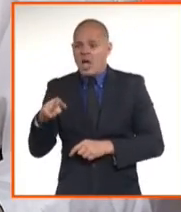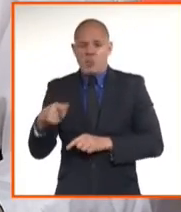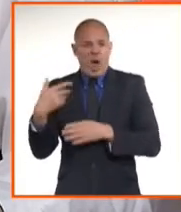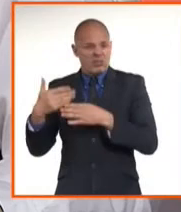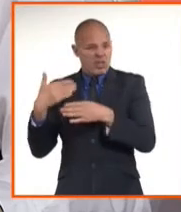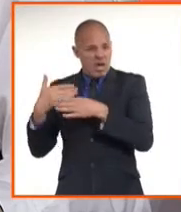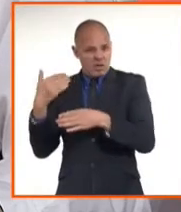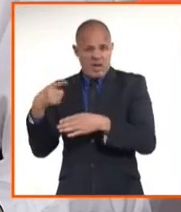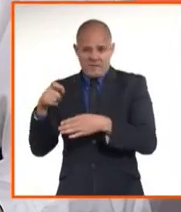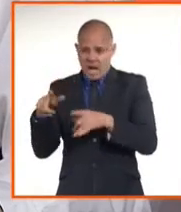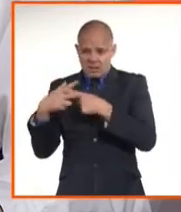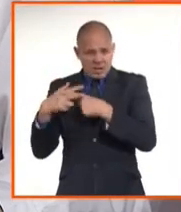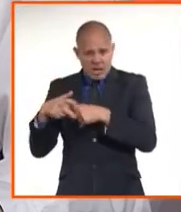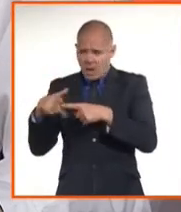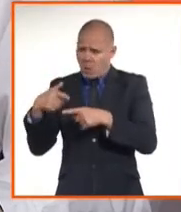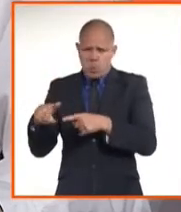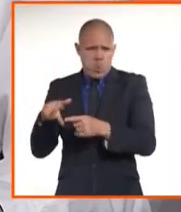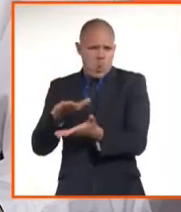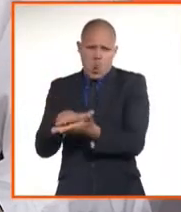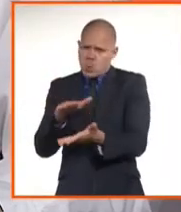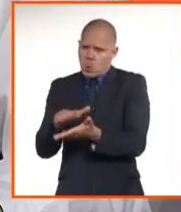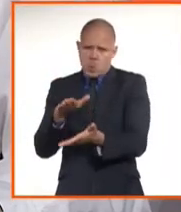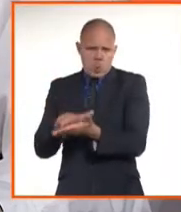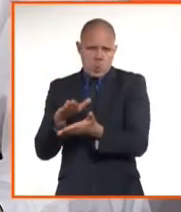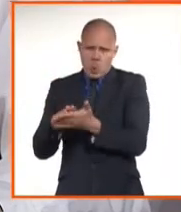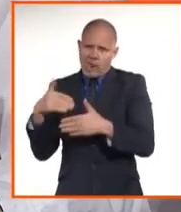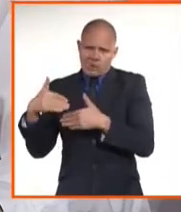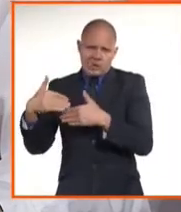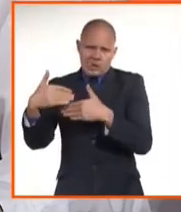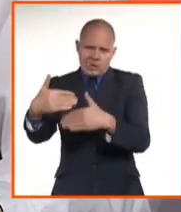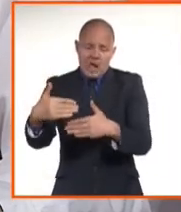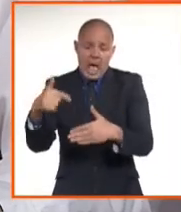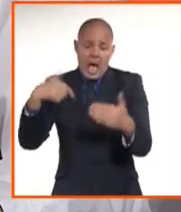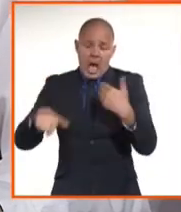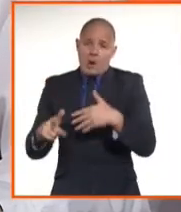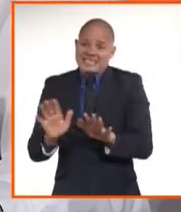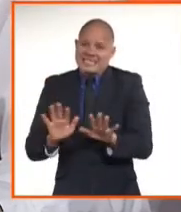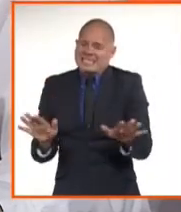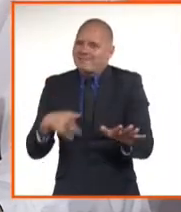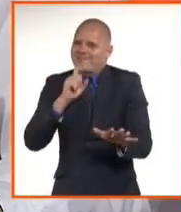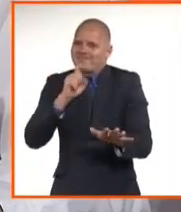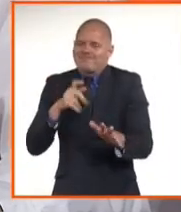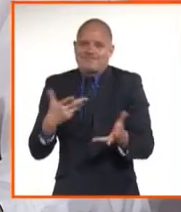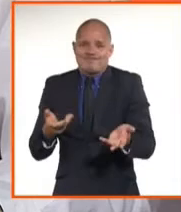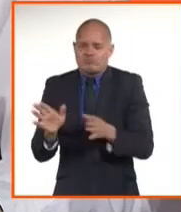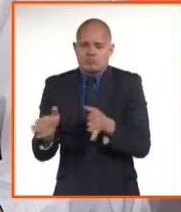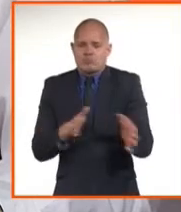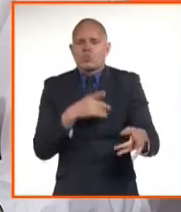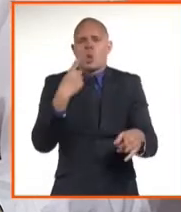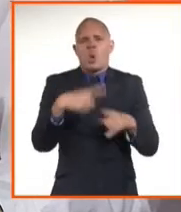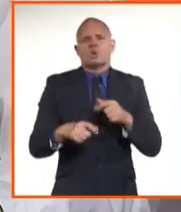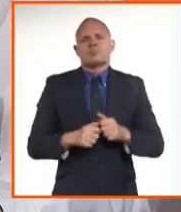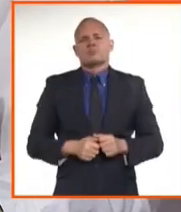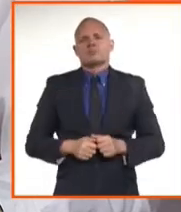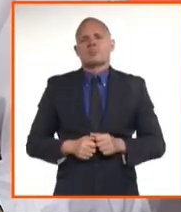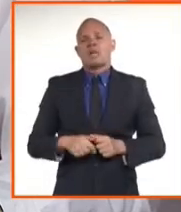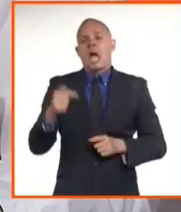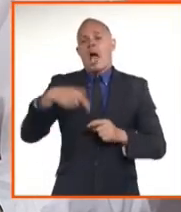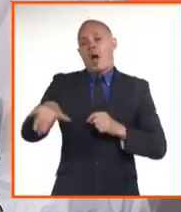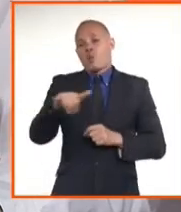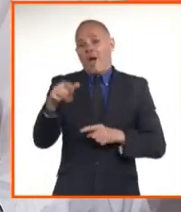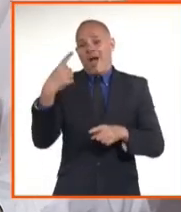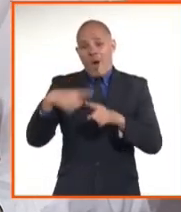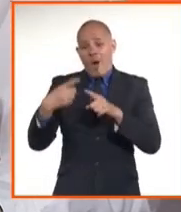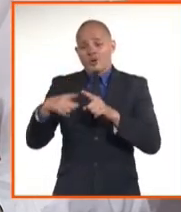Y en la generación distribuida, que es la que se realiza con los motores a fuel y los motores 10, también han disminuido la disponibilidad a un 30% y